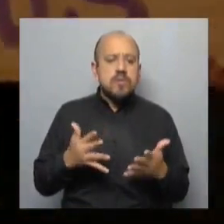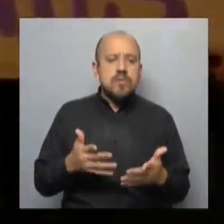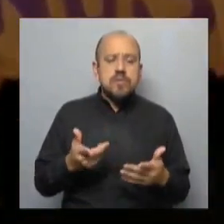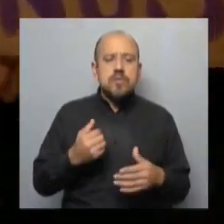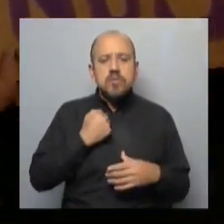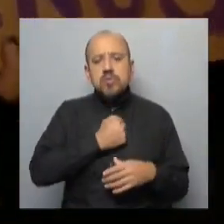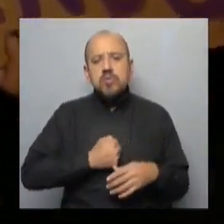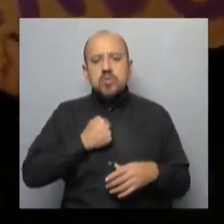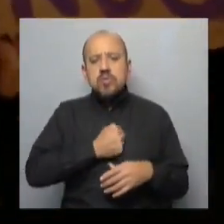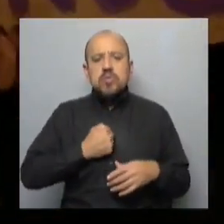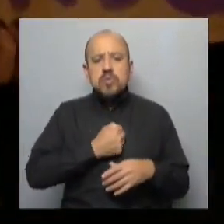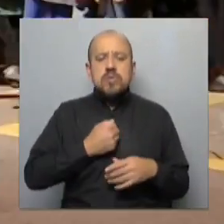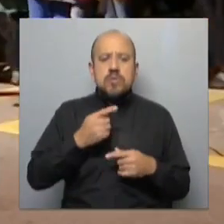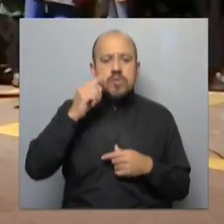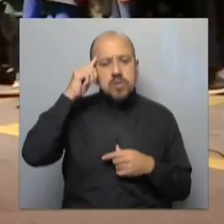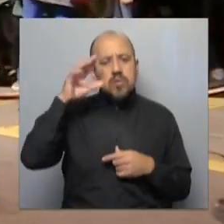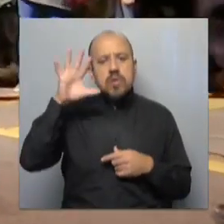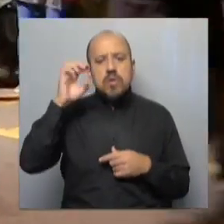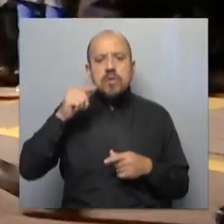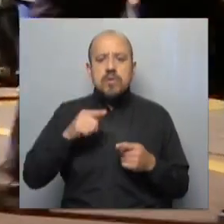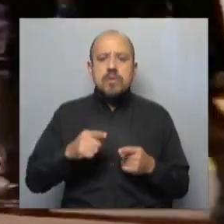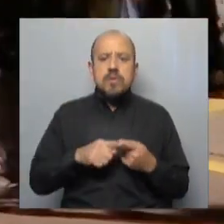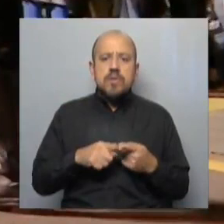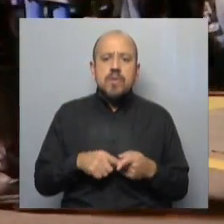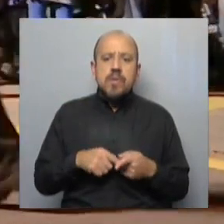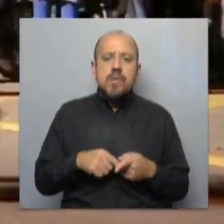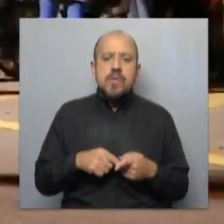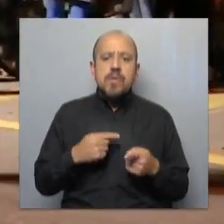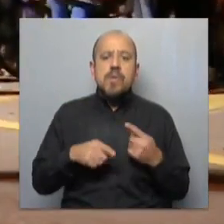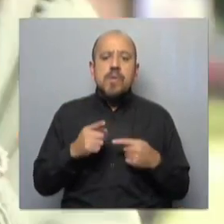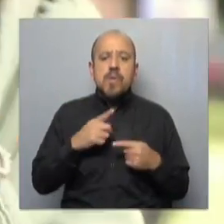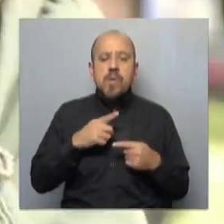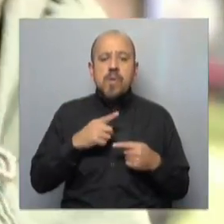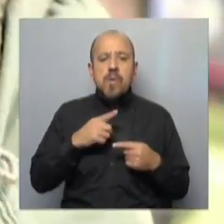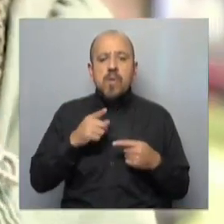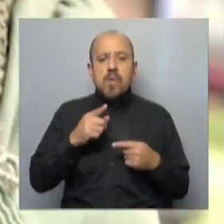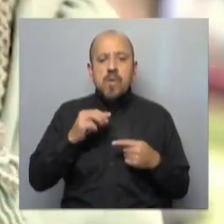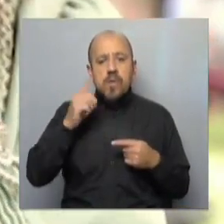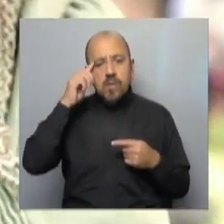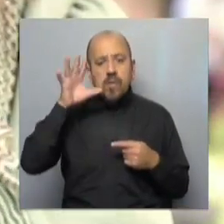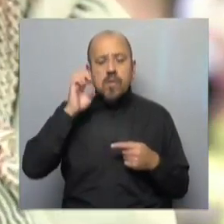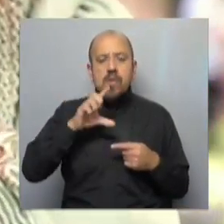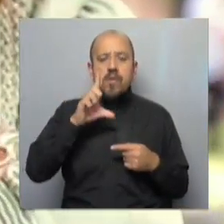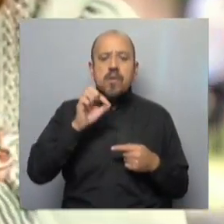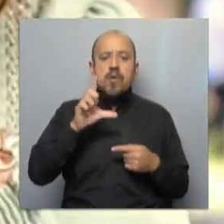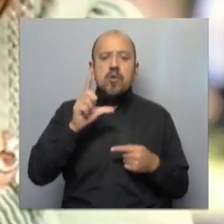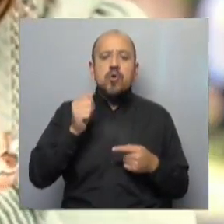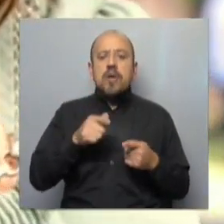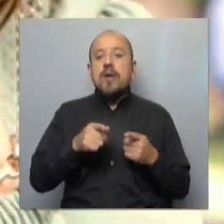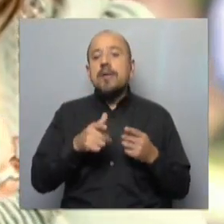sufrimiento y tener recordar sino que la recuerdo de halo la vida